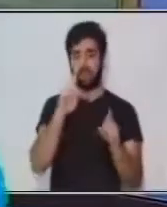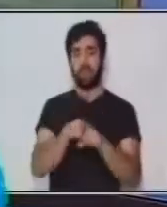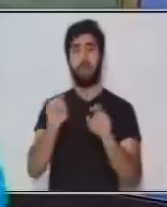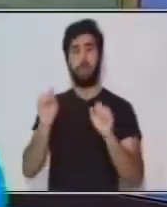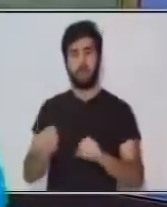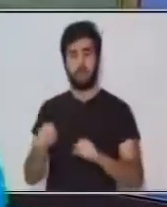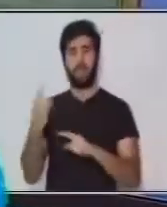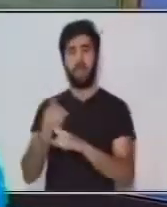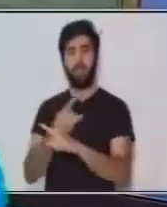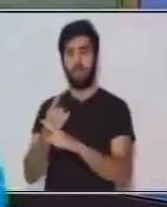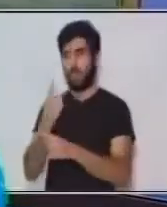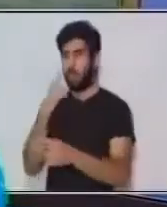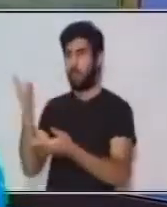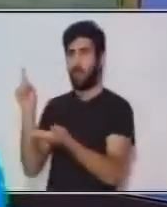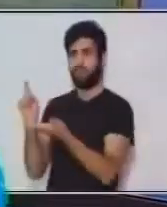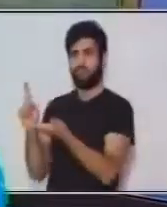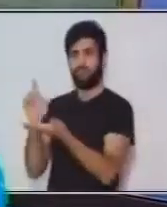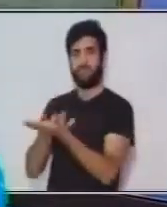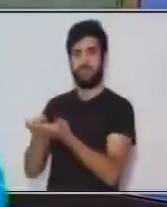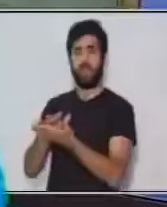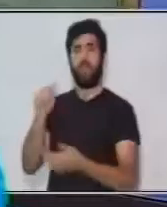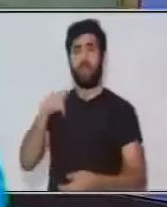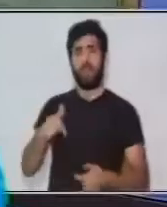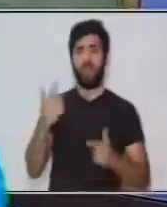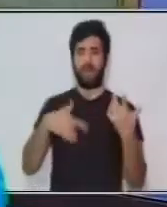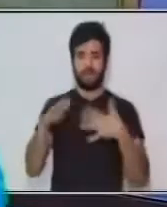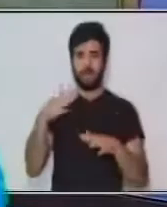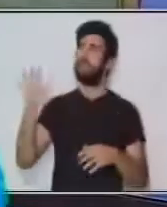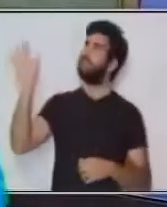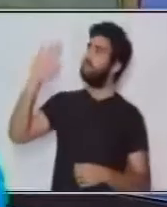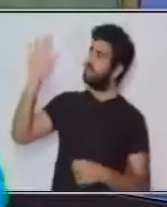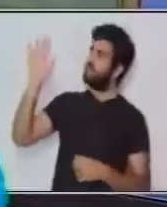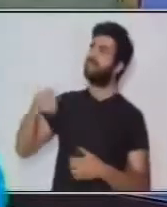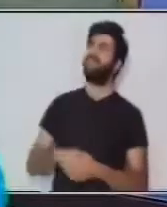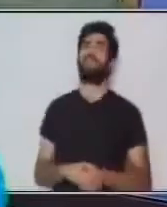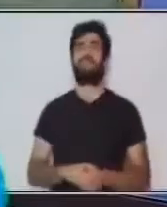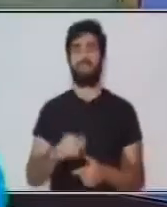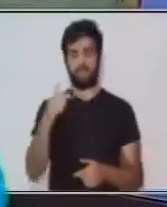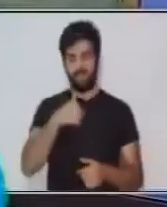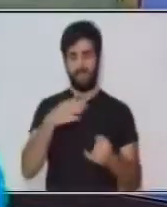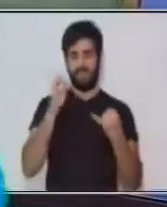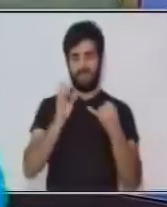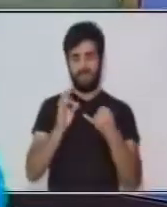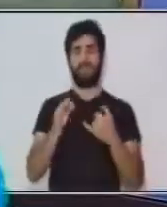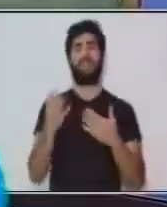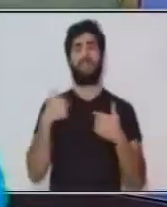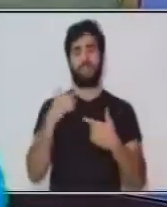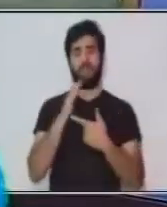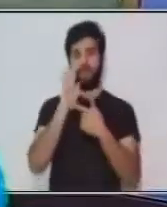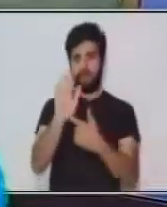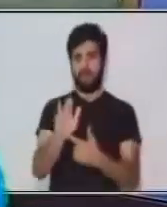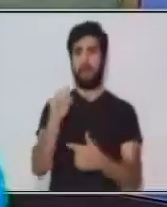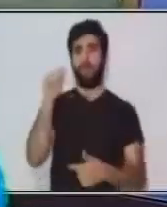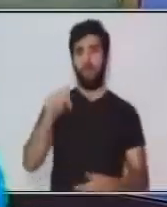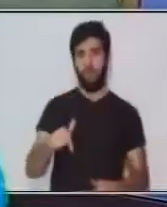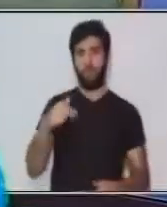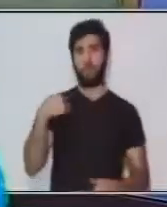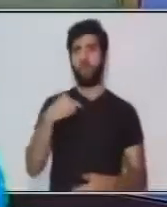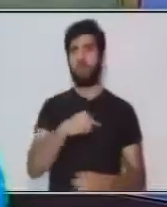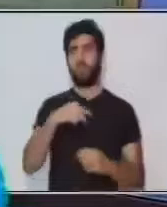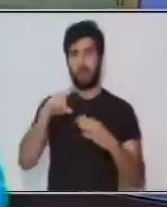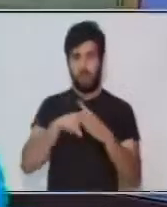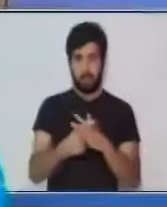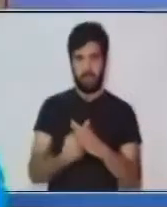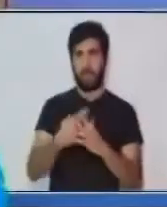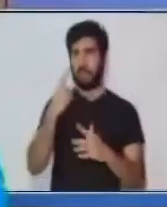Y hoy, en Lengua de Señas, tenemos a Pablo. ¿Cómo estás, Pablo? Y es así como nosotros damos inicio entonces con